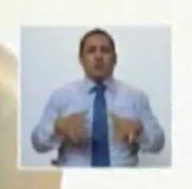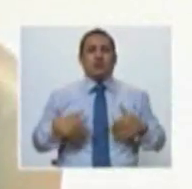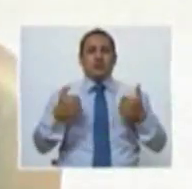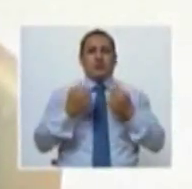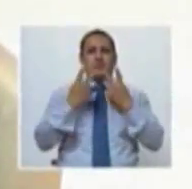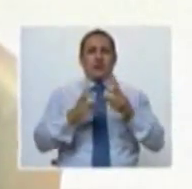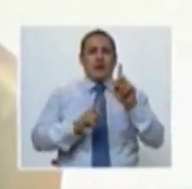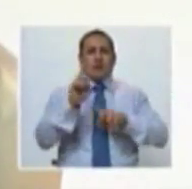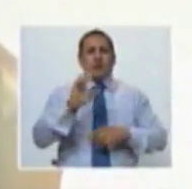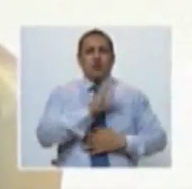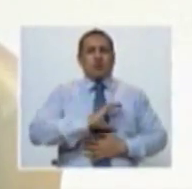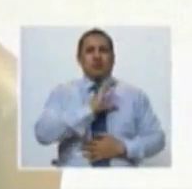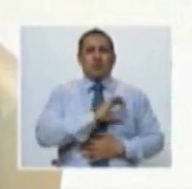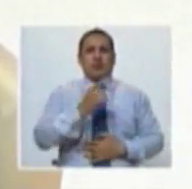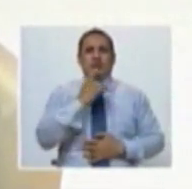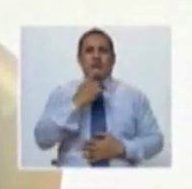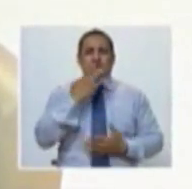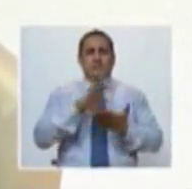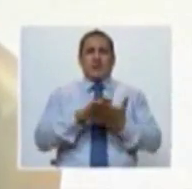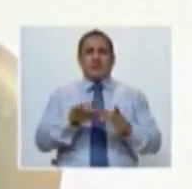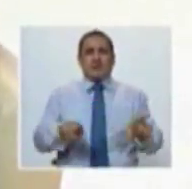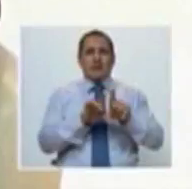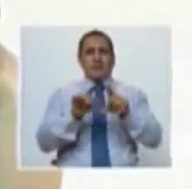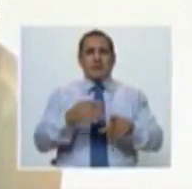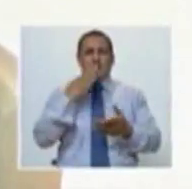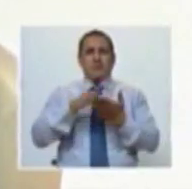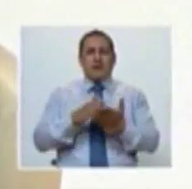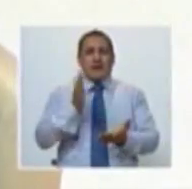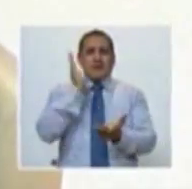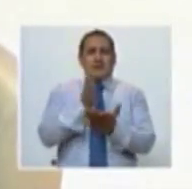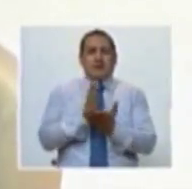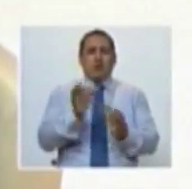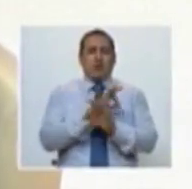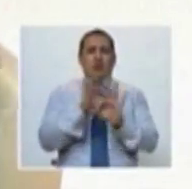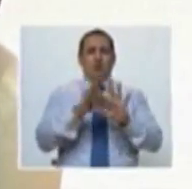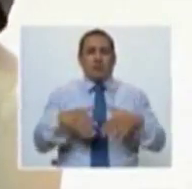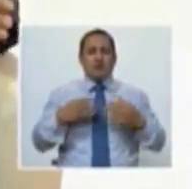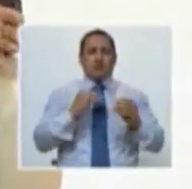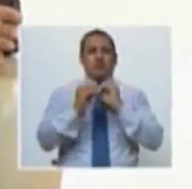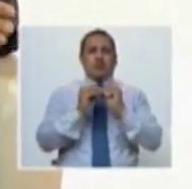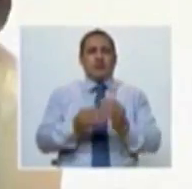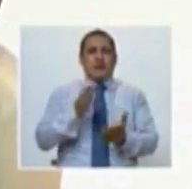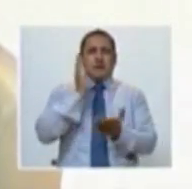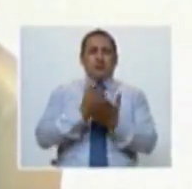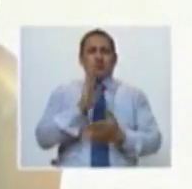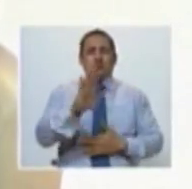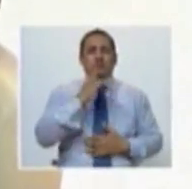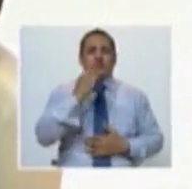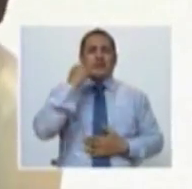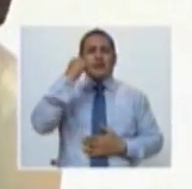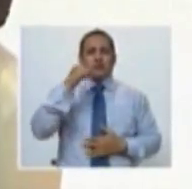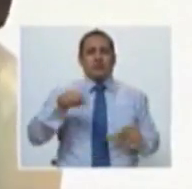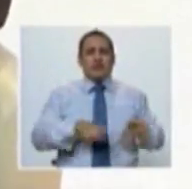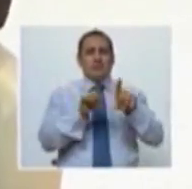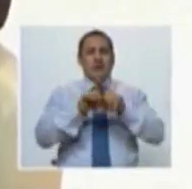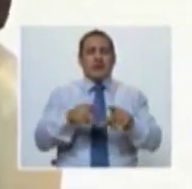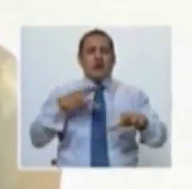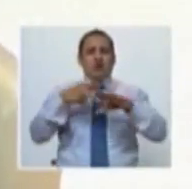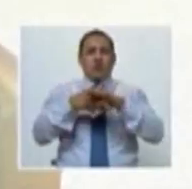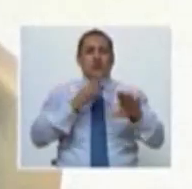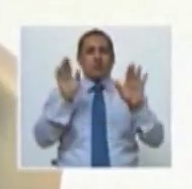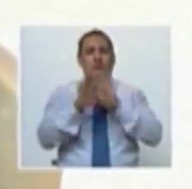aquellas conductas que puedan ser constitutivas de delito y que eventualmente puedan justificar restricción de derechos. En este caso, la restricción de